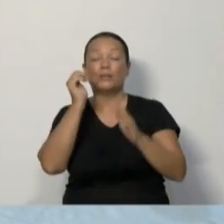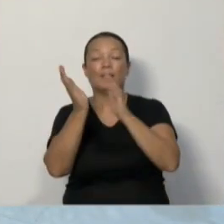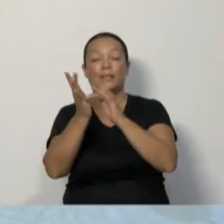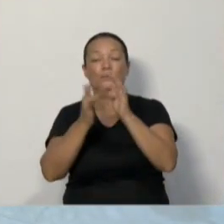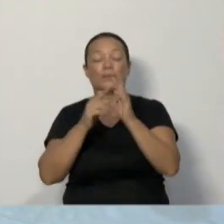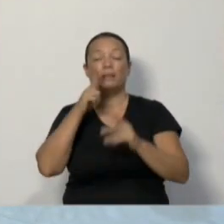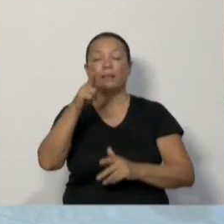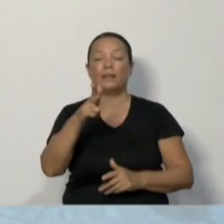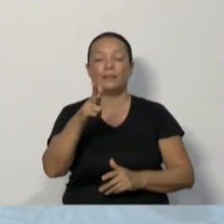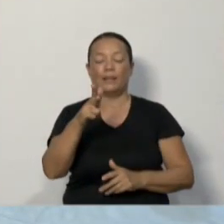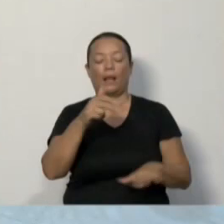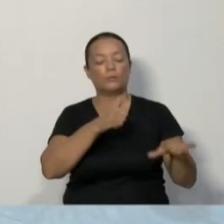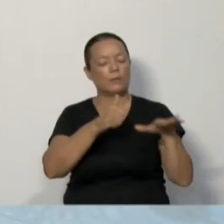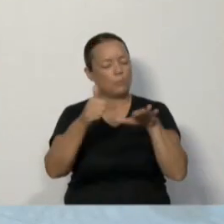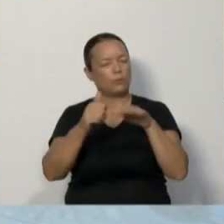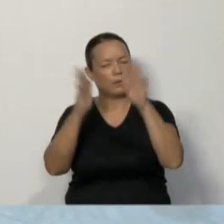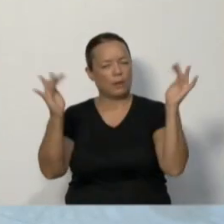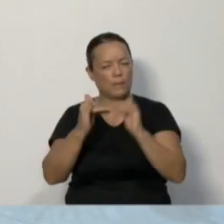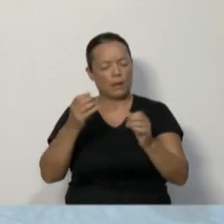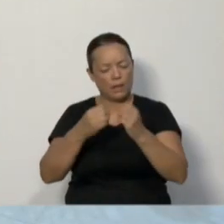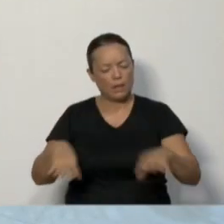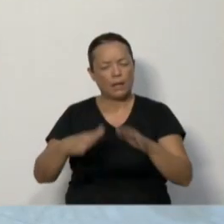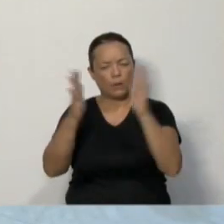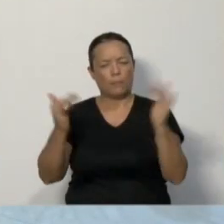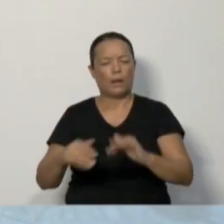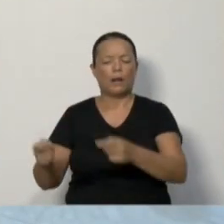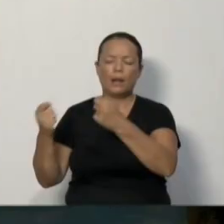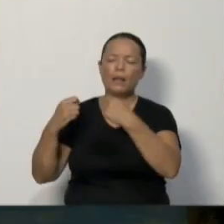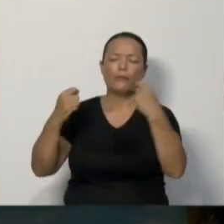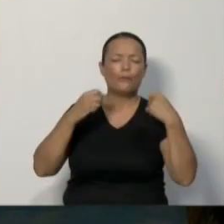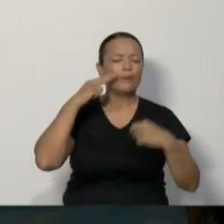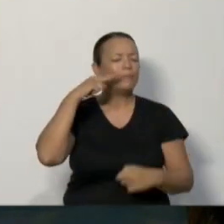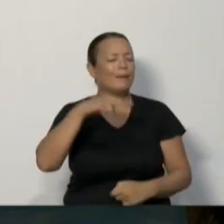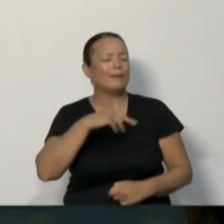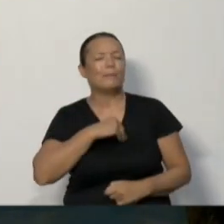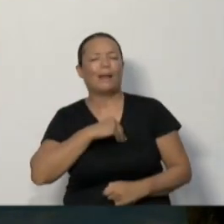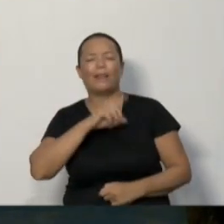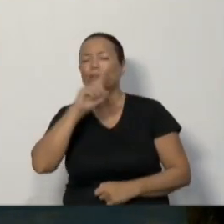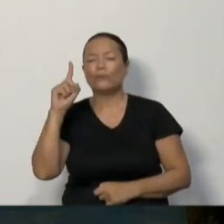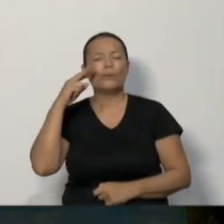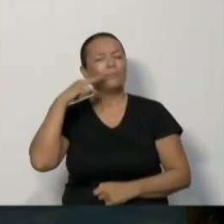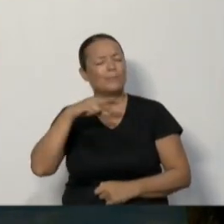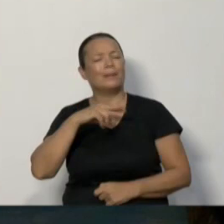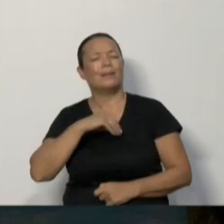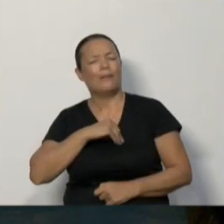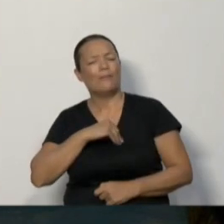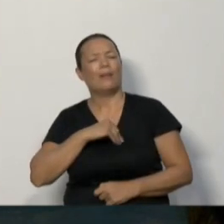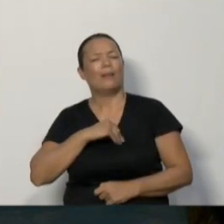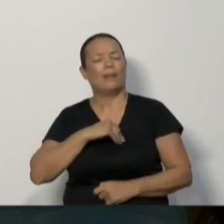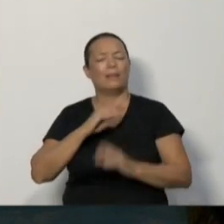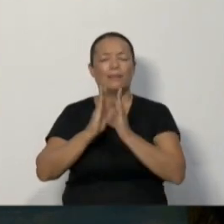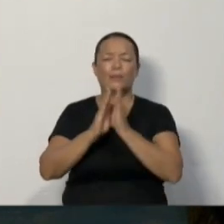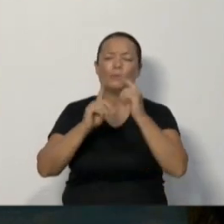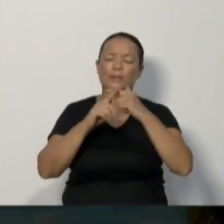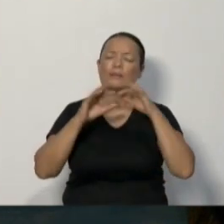Señor Jesucristo, que dijiste a tus apóstoles: la paz les dejo, mi paz les doy, no tengas en cuenta nuestros pecados, sino la fe de